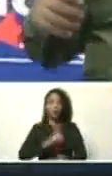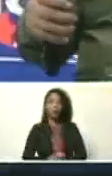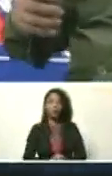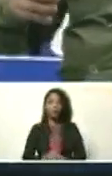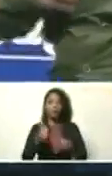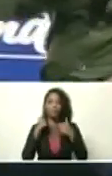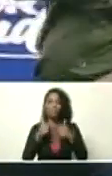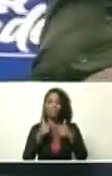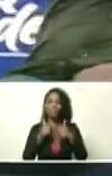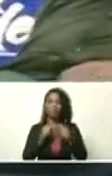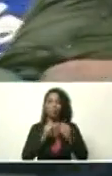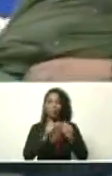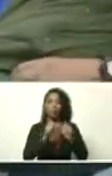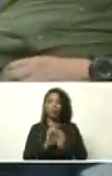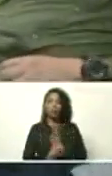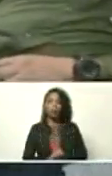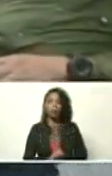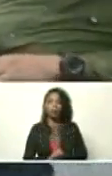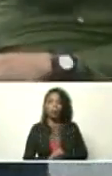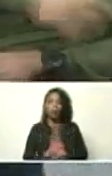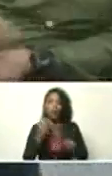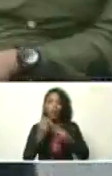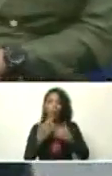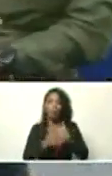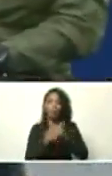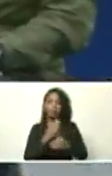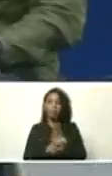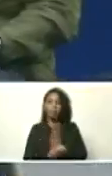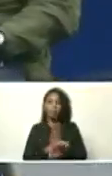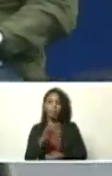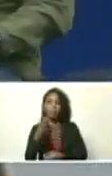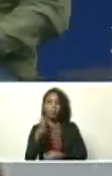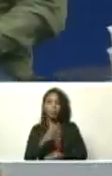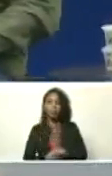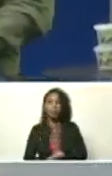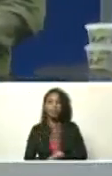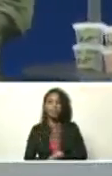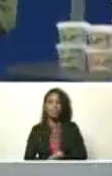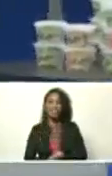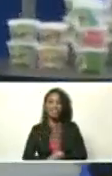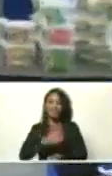Excelente. Seguimos. ¿Cómo vamos? Más o menos.